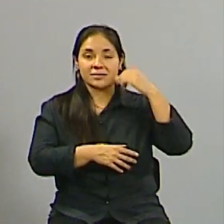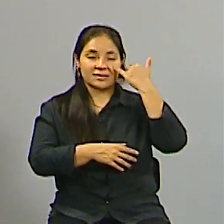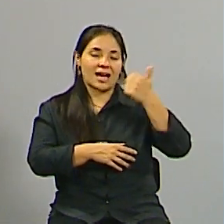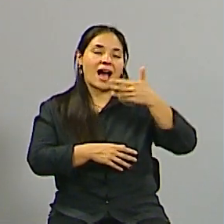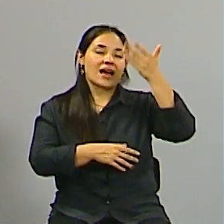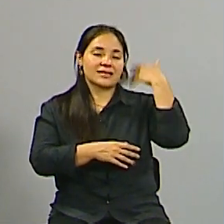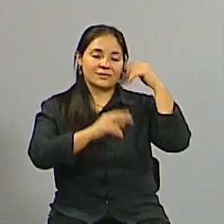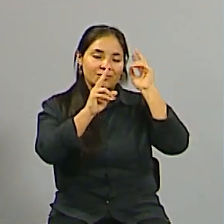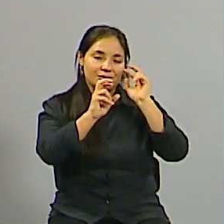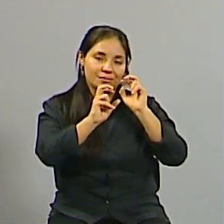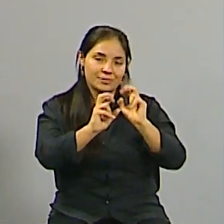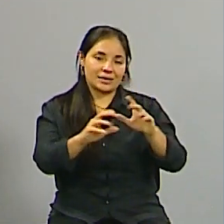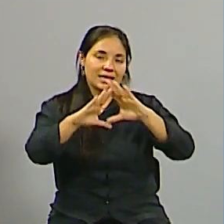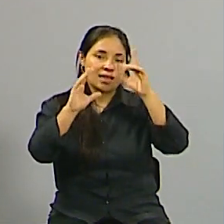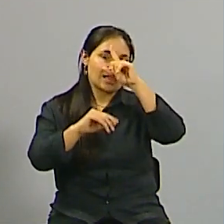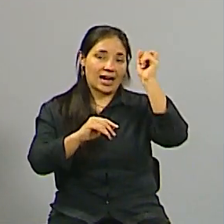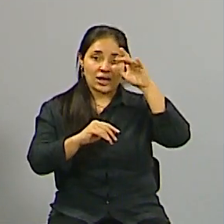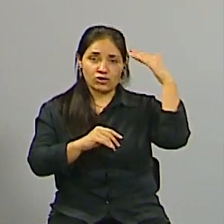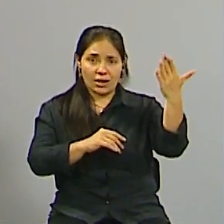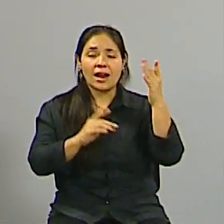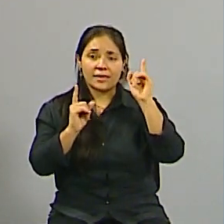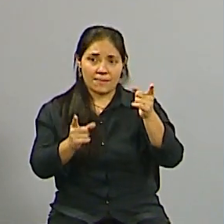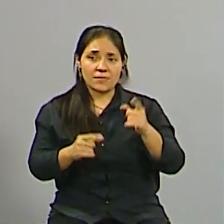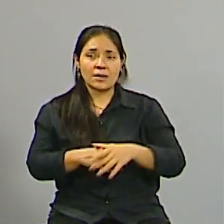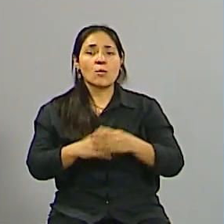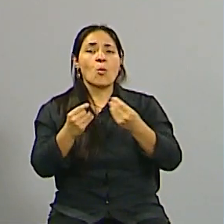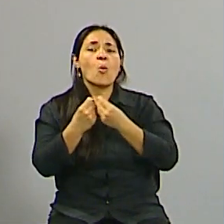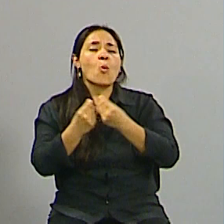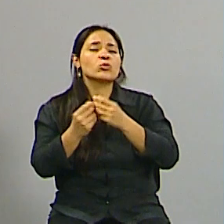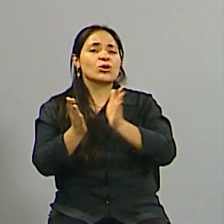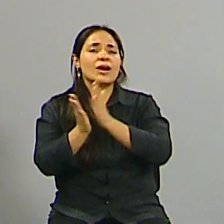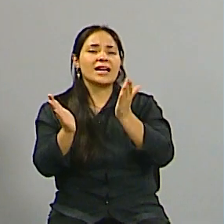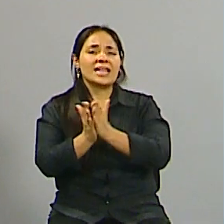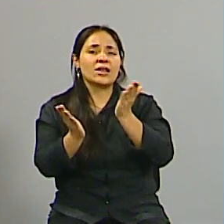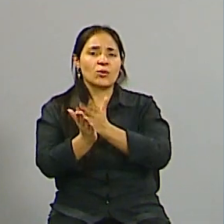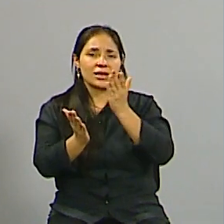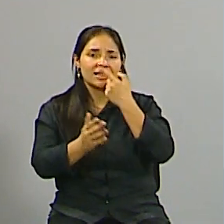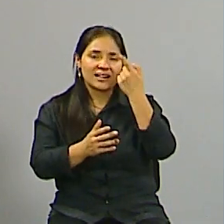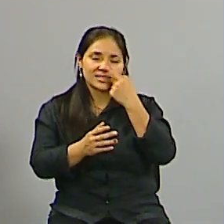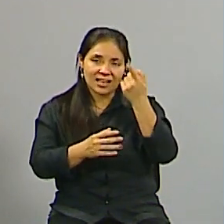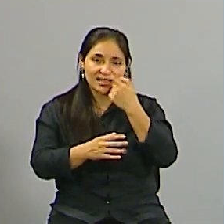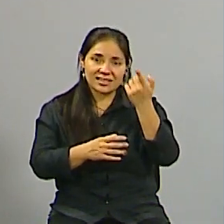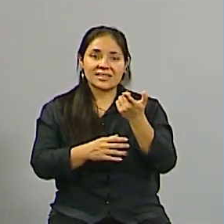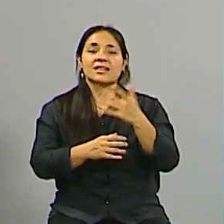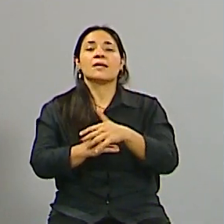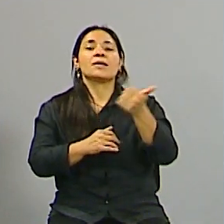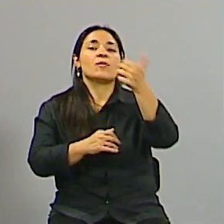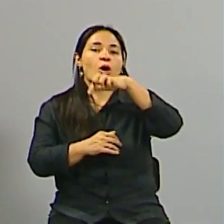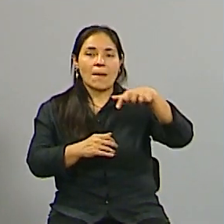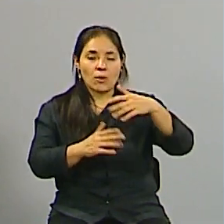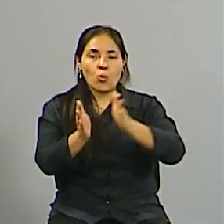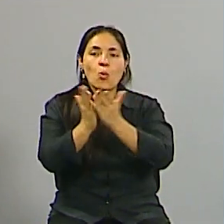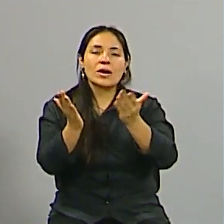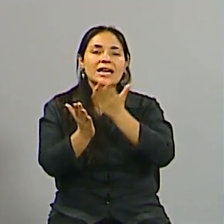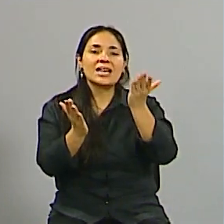estudiado a nivel internacional y está siendo estudiado a nivel internacional, hay un montón de libros muy interesantes. El Capitalismo de Plataforma de Rizek es un libro